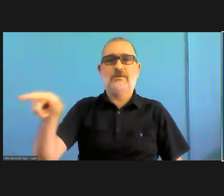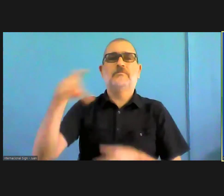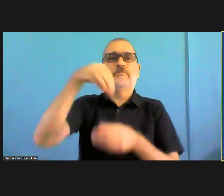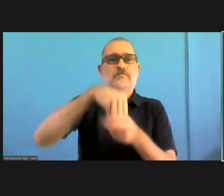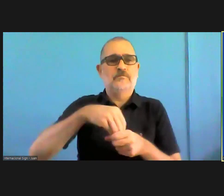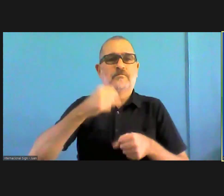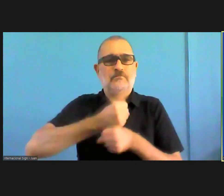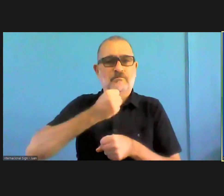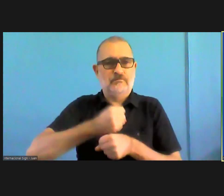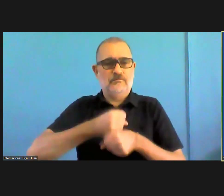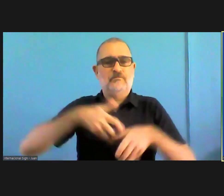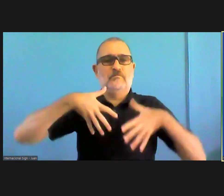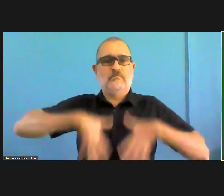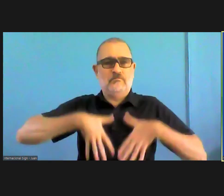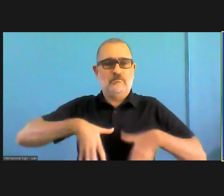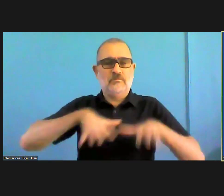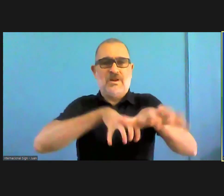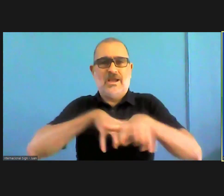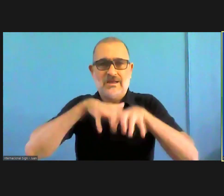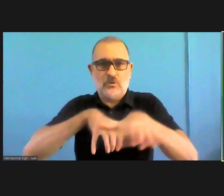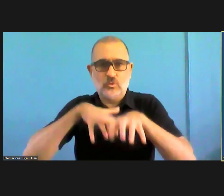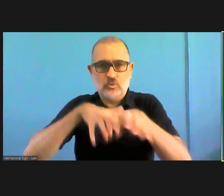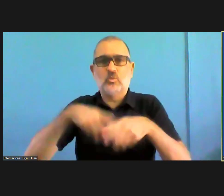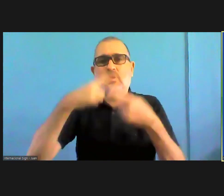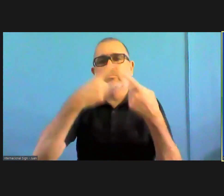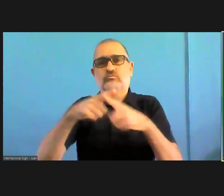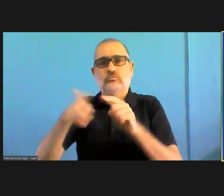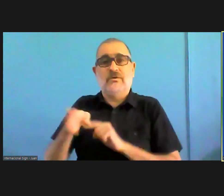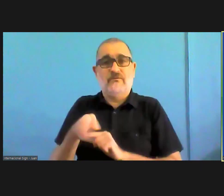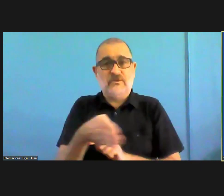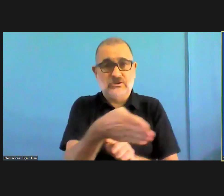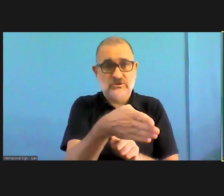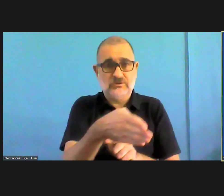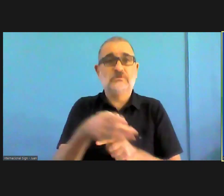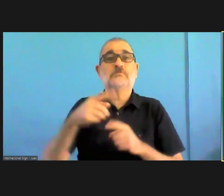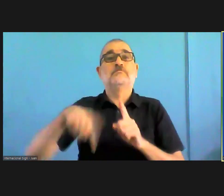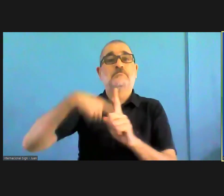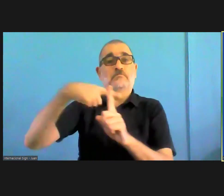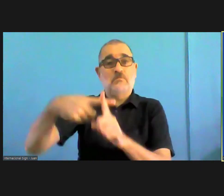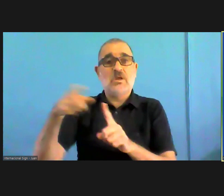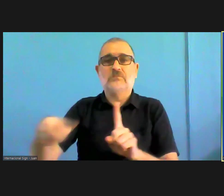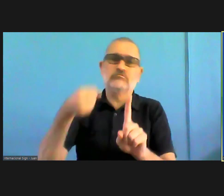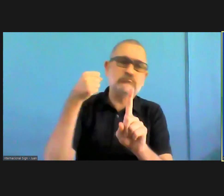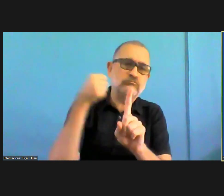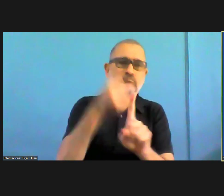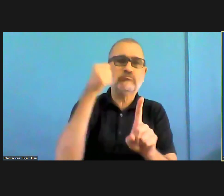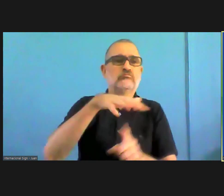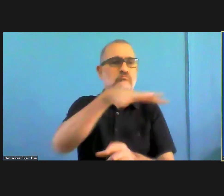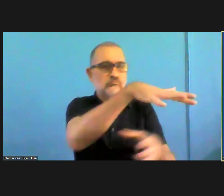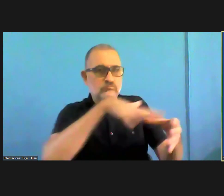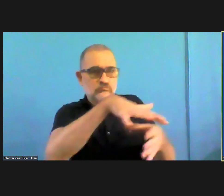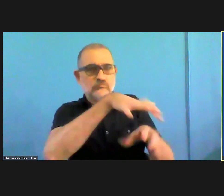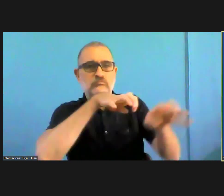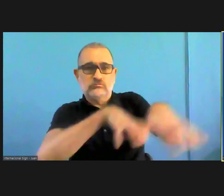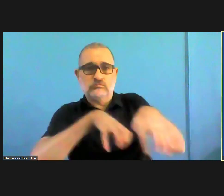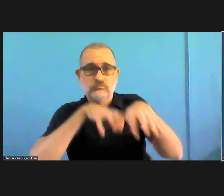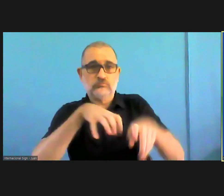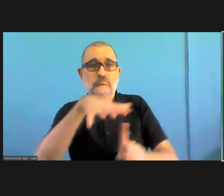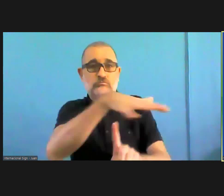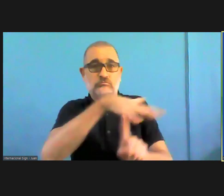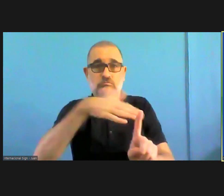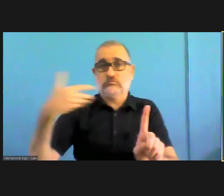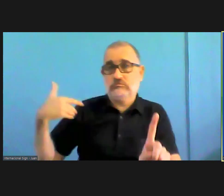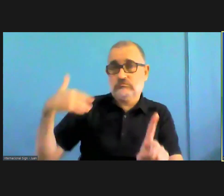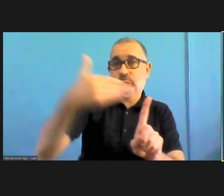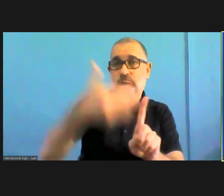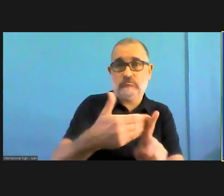ese sector y fue nombrado Hombre del Año para el 2010. Es un honor, un privilegio tenerlo